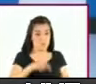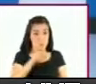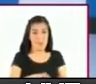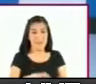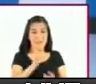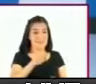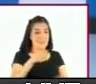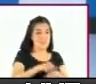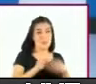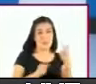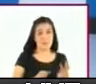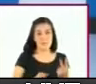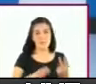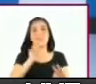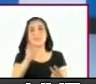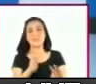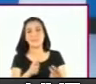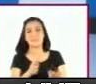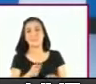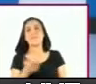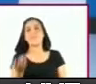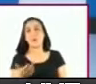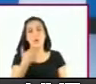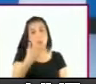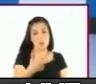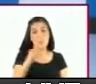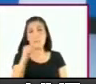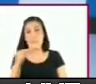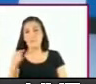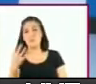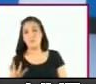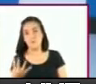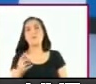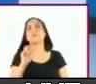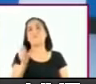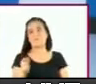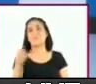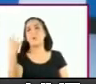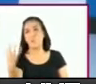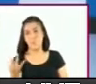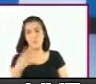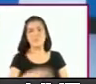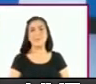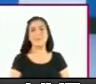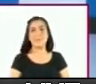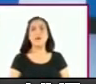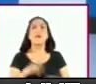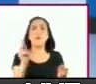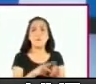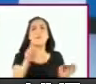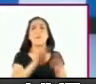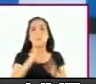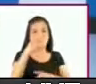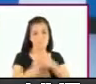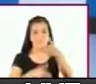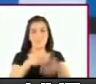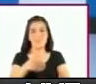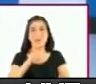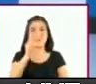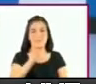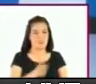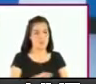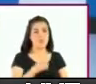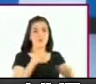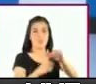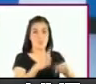término 2 y 1 es 8 menos 4 igual a 4. Si continuamos la sucesión sumando